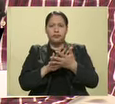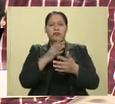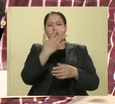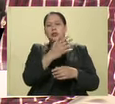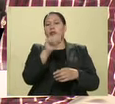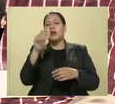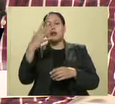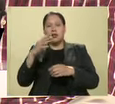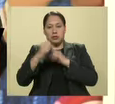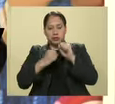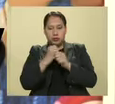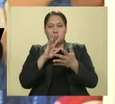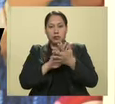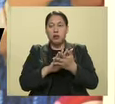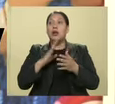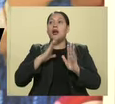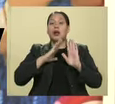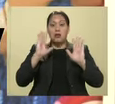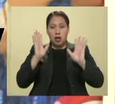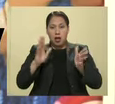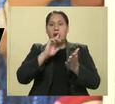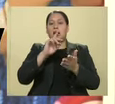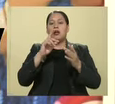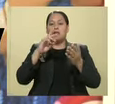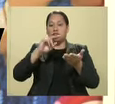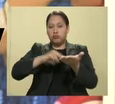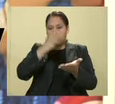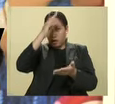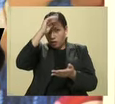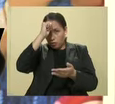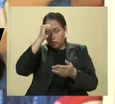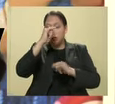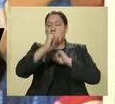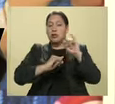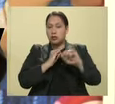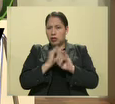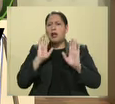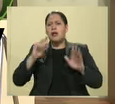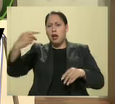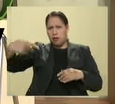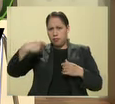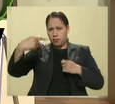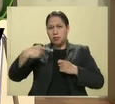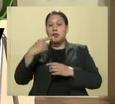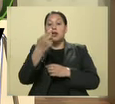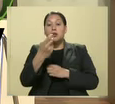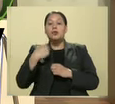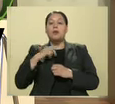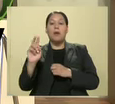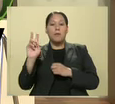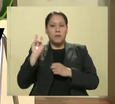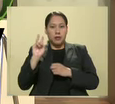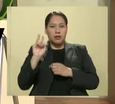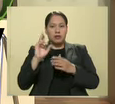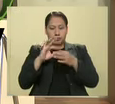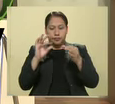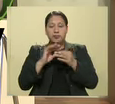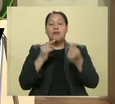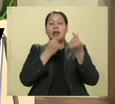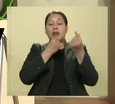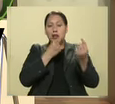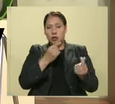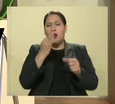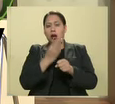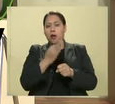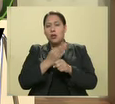estas cosas. Hay un tratado internacional, de hecho ya nos han hecho preguntas de esto y esto lo voy a mencionar el viernes. Tenemos el caso de un menor que